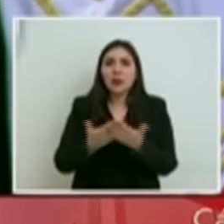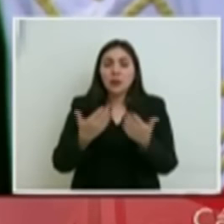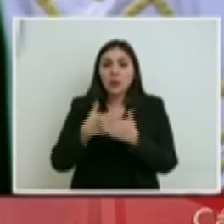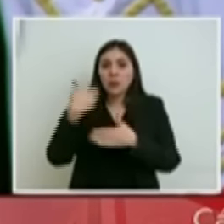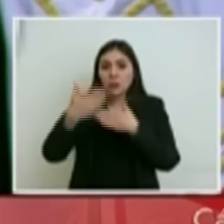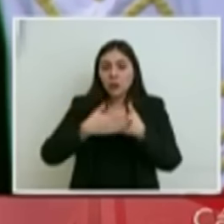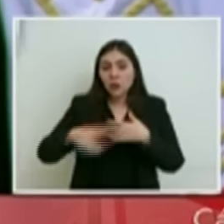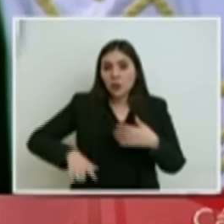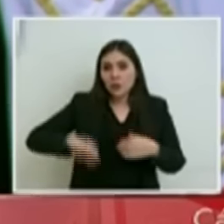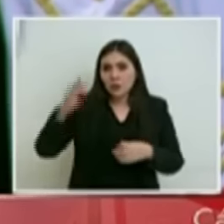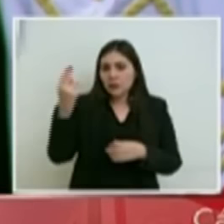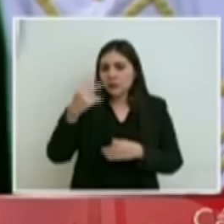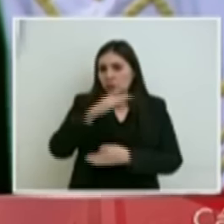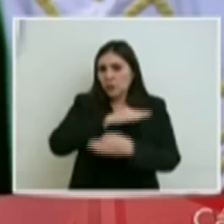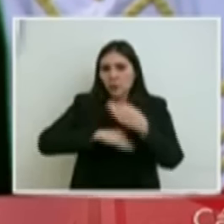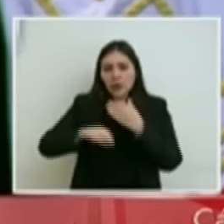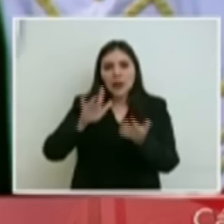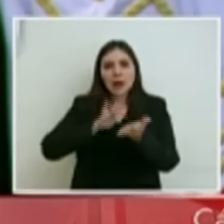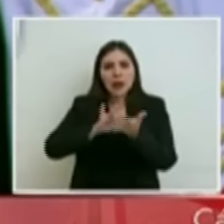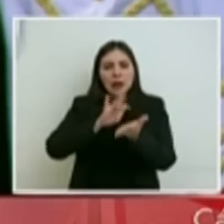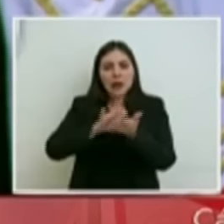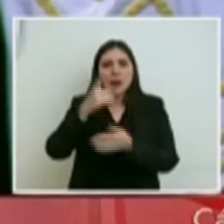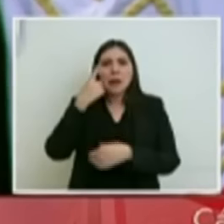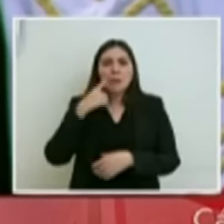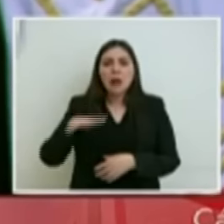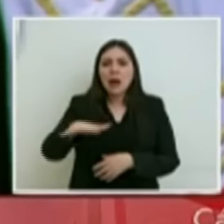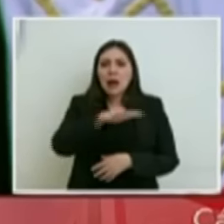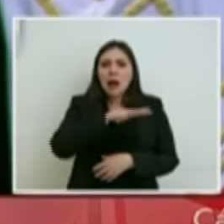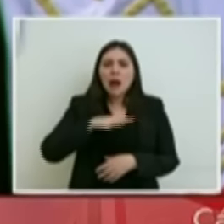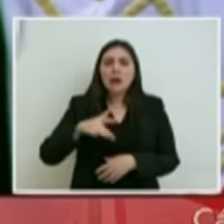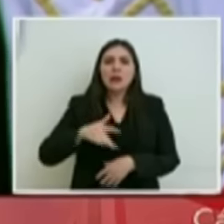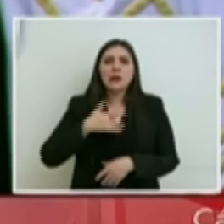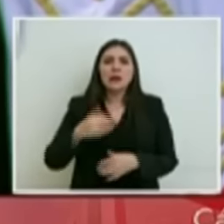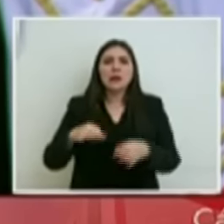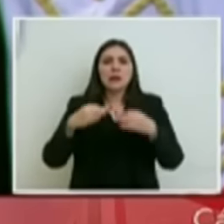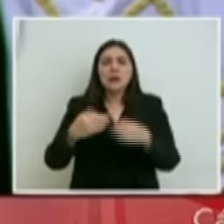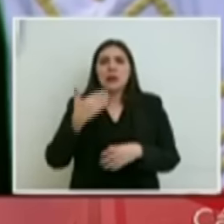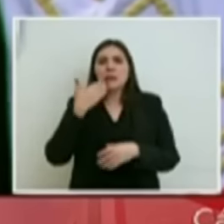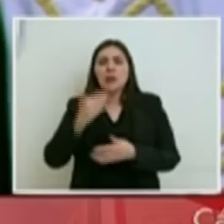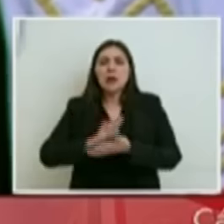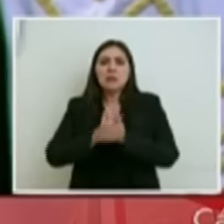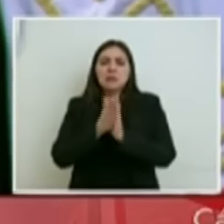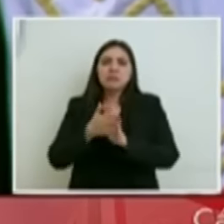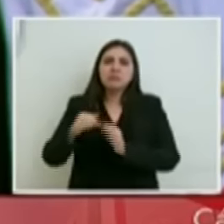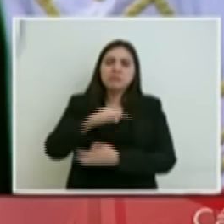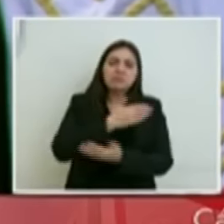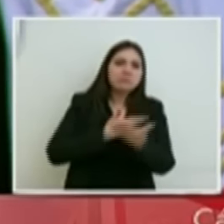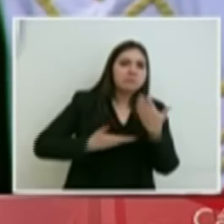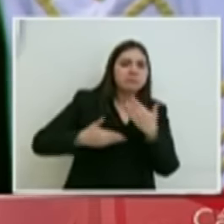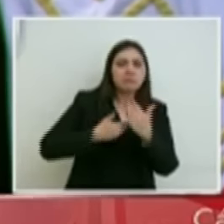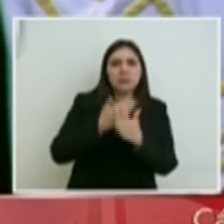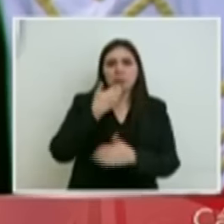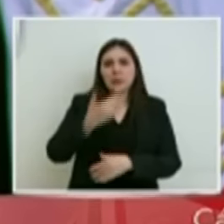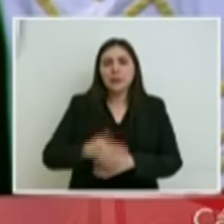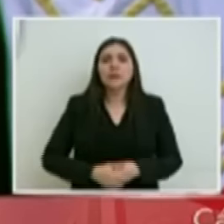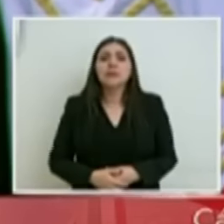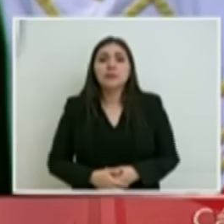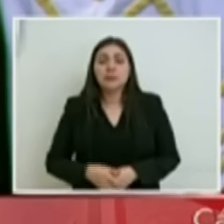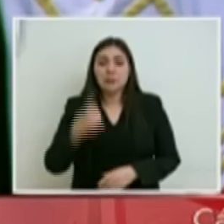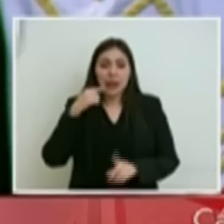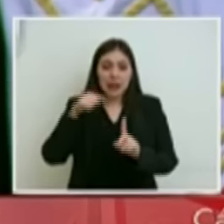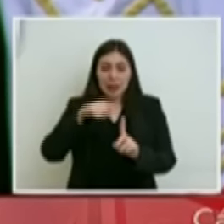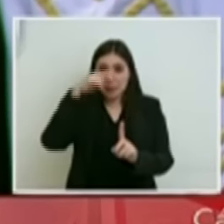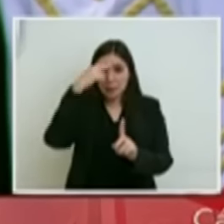que todos debemos contribuir a que lo haga en un ambiente de estabilidad y de armonía. Deseo por el bien de México